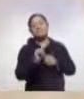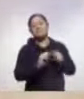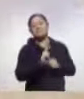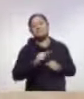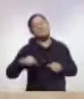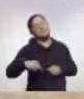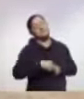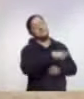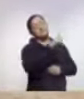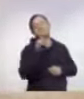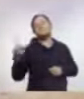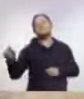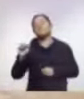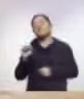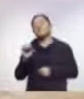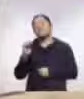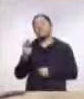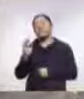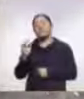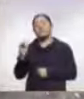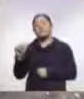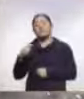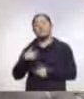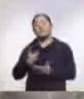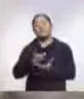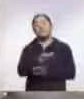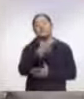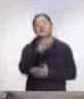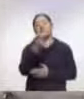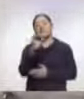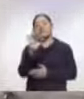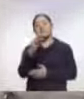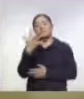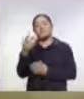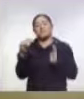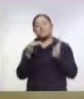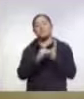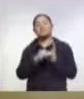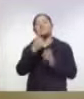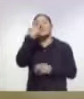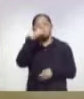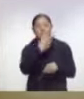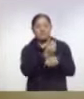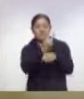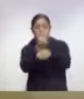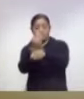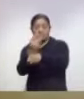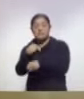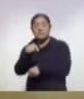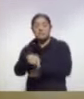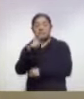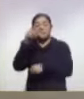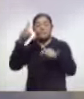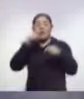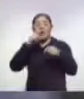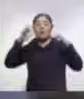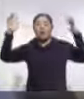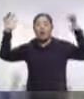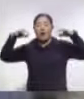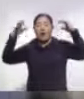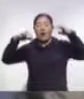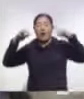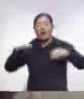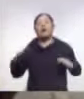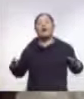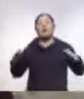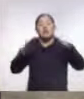CFOA realizó una inversión de más de 245.000 pesos en su rehabilitación a fin de generar la captación de agua de la Malinche, la cual